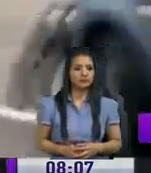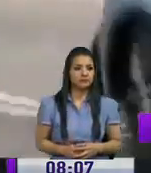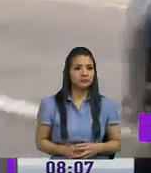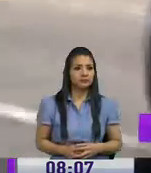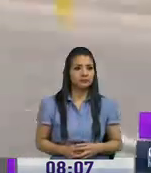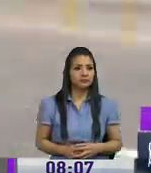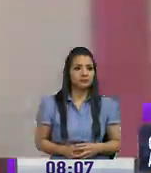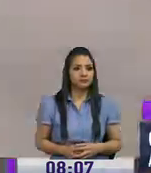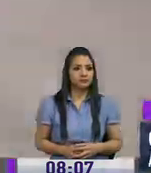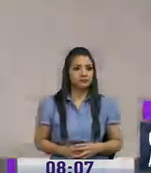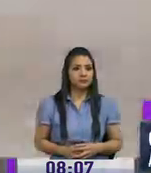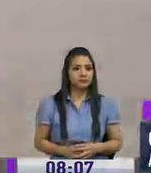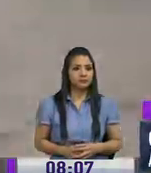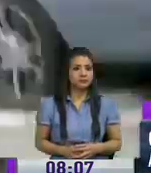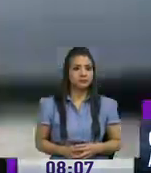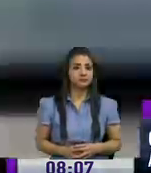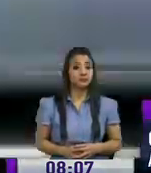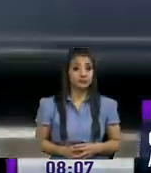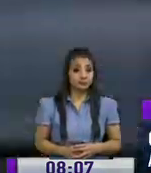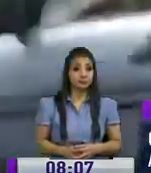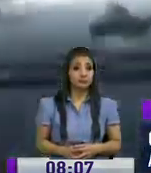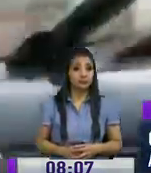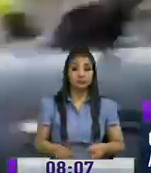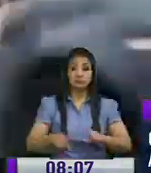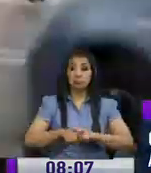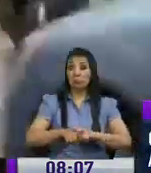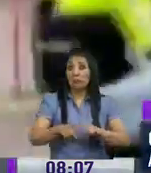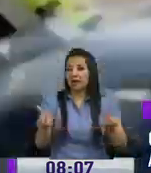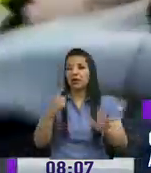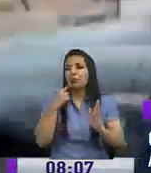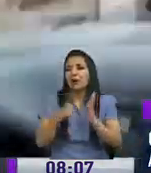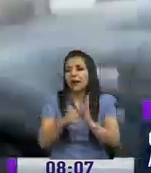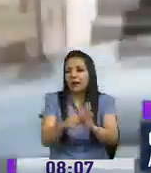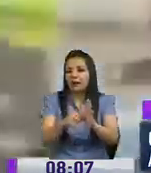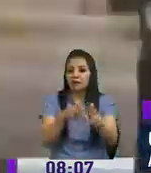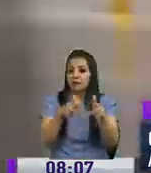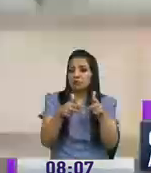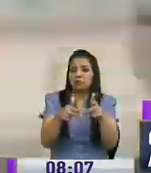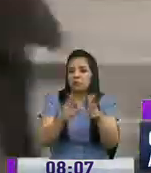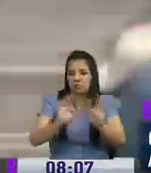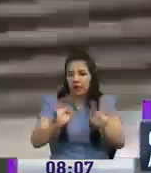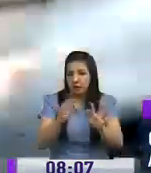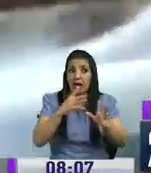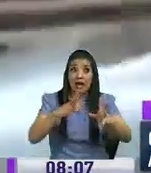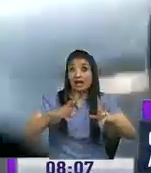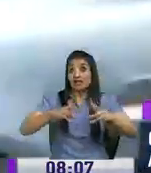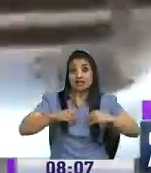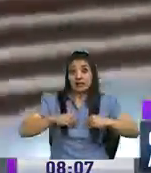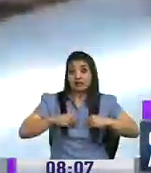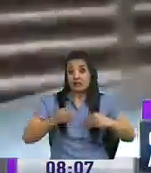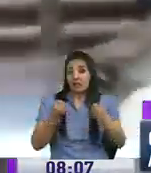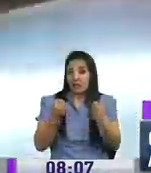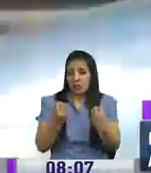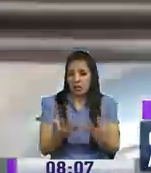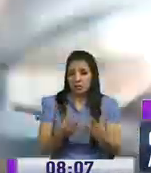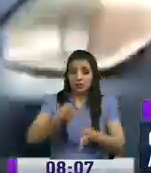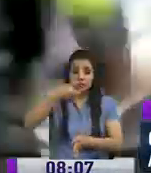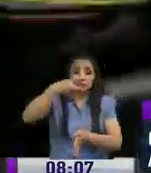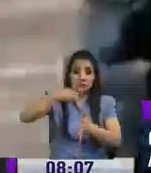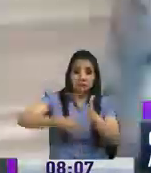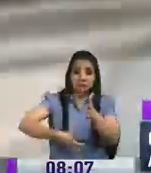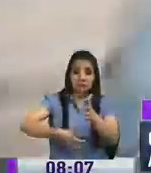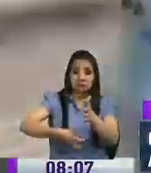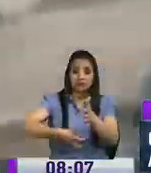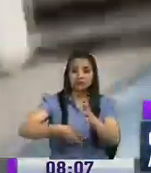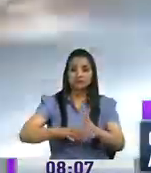bebé, le va a pisar. Sin embargo, de haber sido sancionada por el agente de tránsito, la conductora habría recibido una infracción de